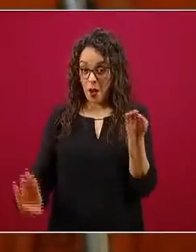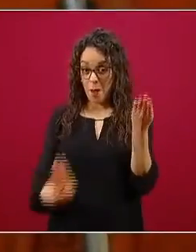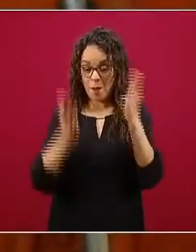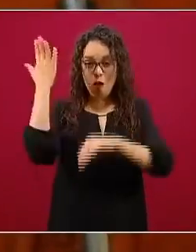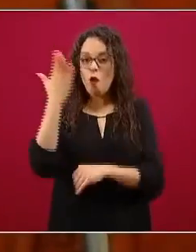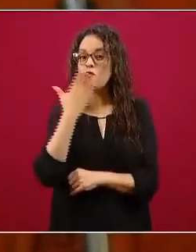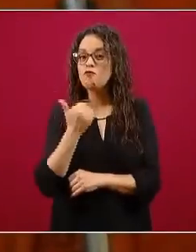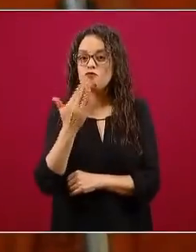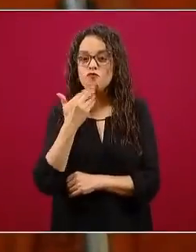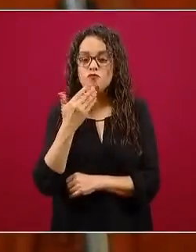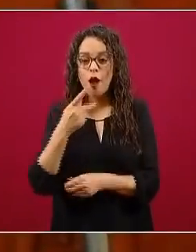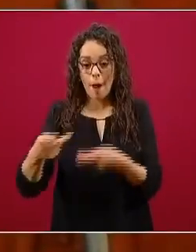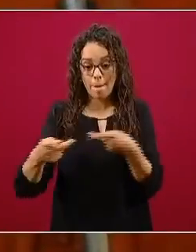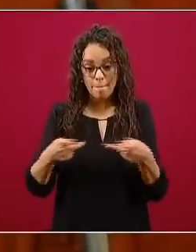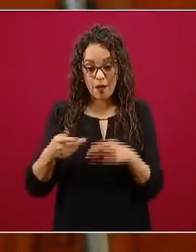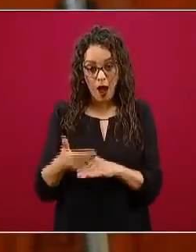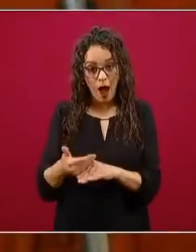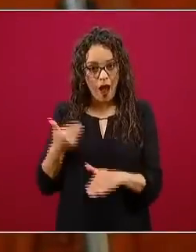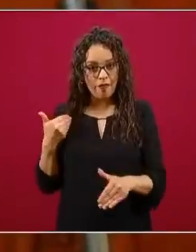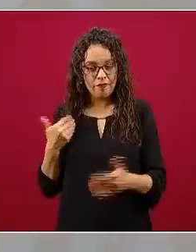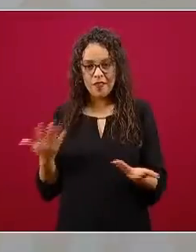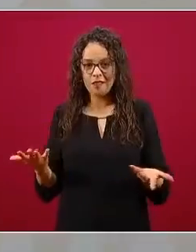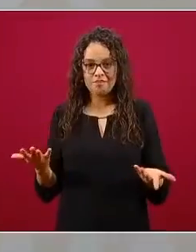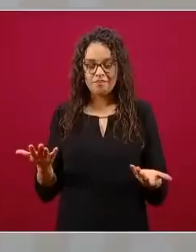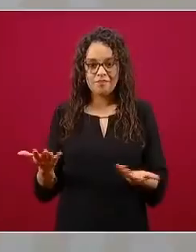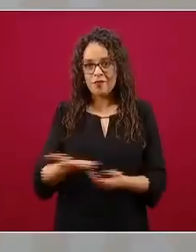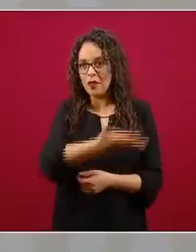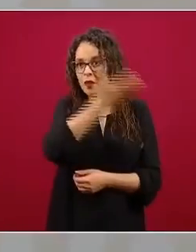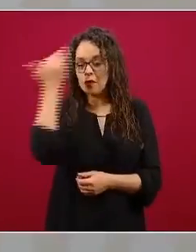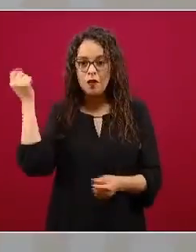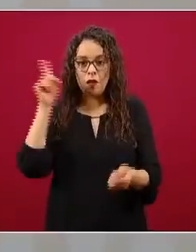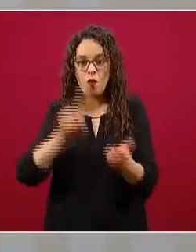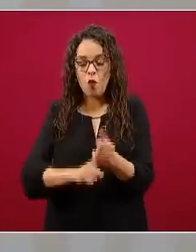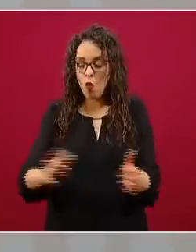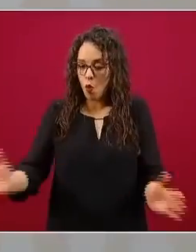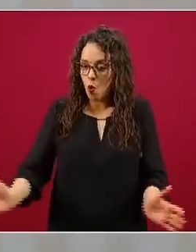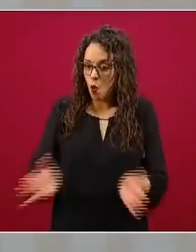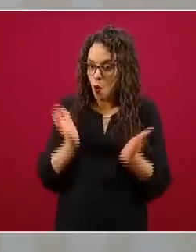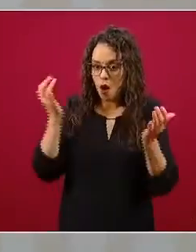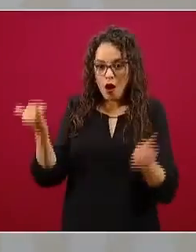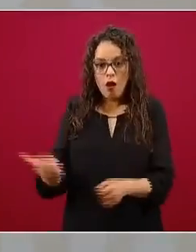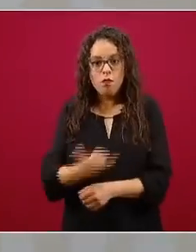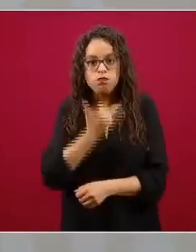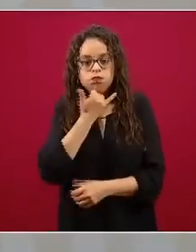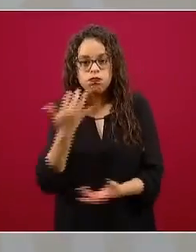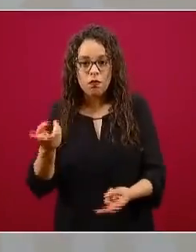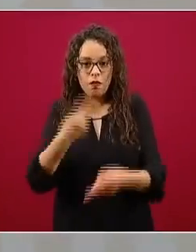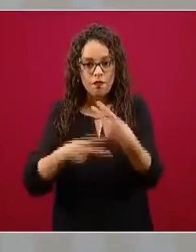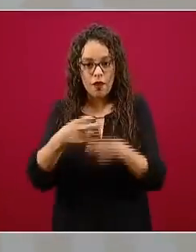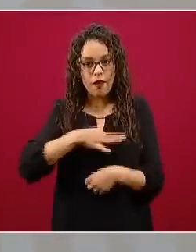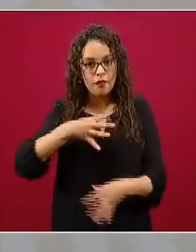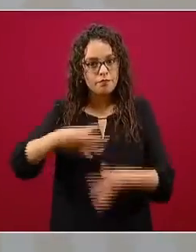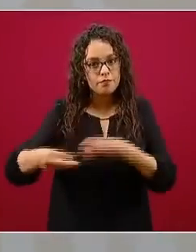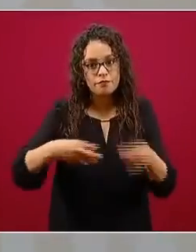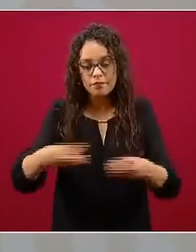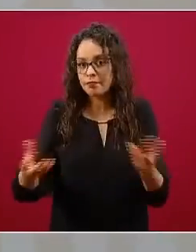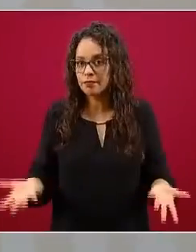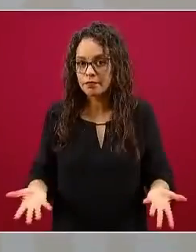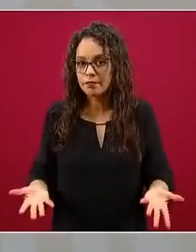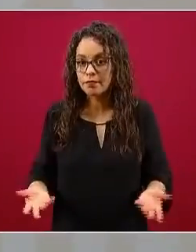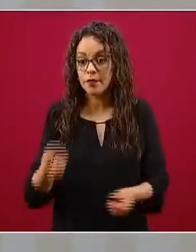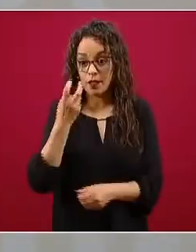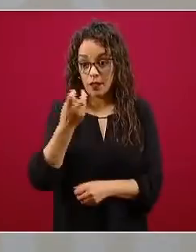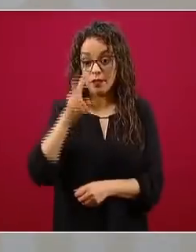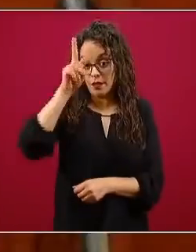o en la magnitud que está afectando a todos. De tal manera que es un esfuerzo adicional el que están desarrollando todos,